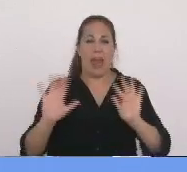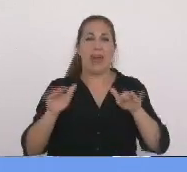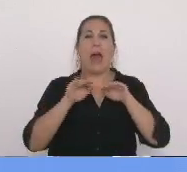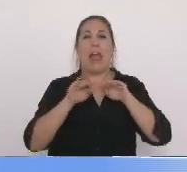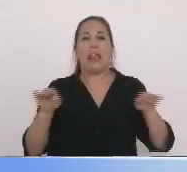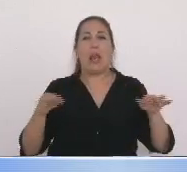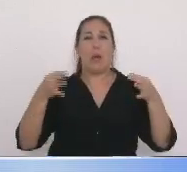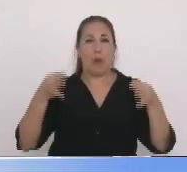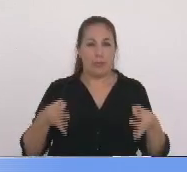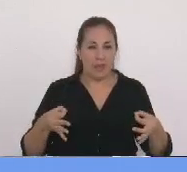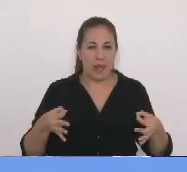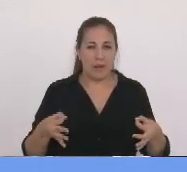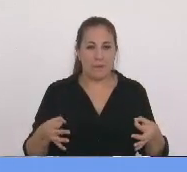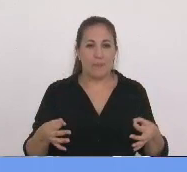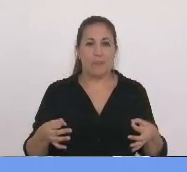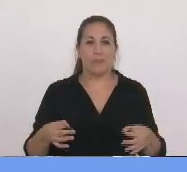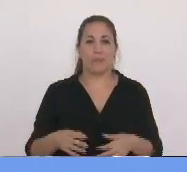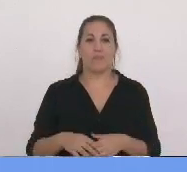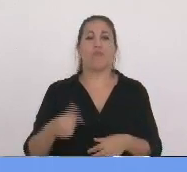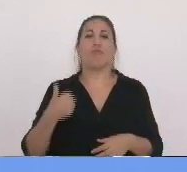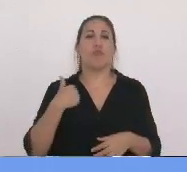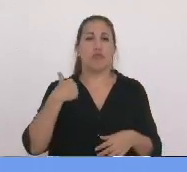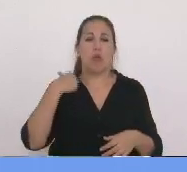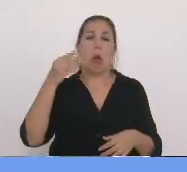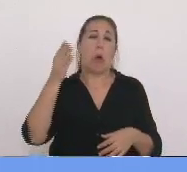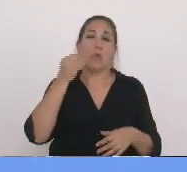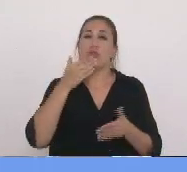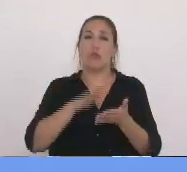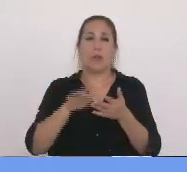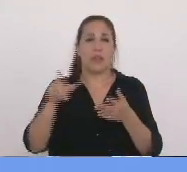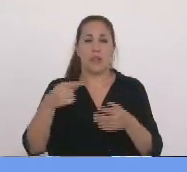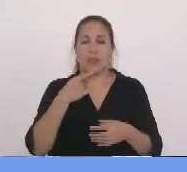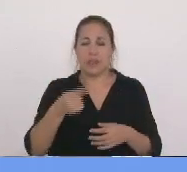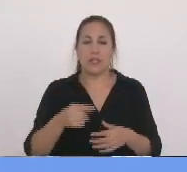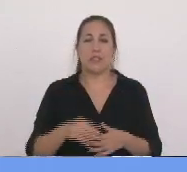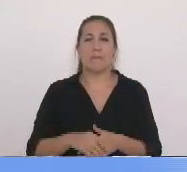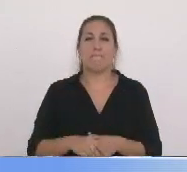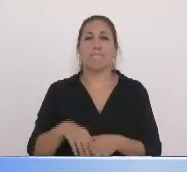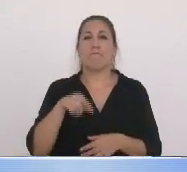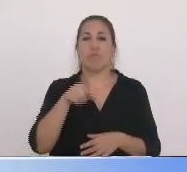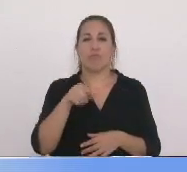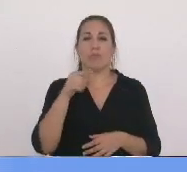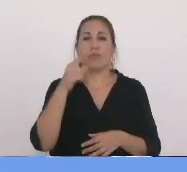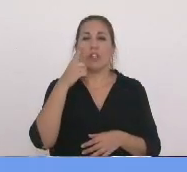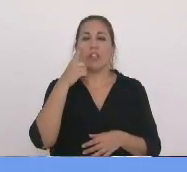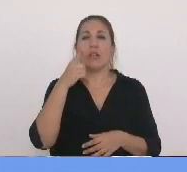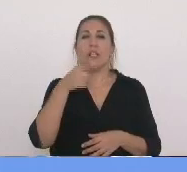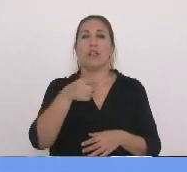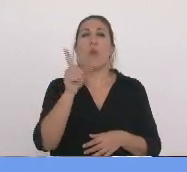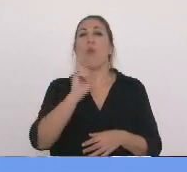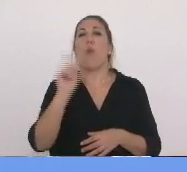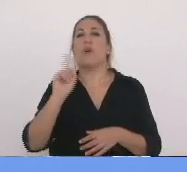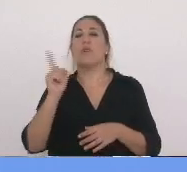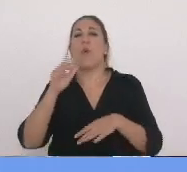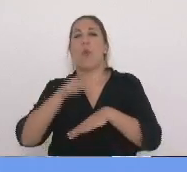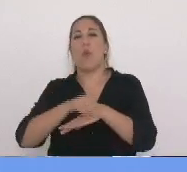se dijo aquí o por lo menos algo escuché de eso quizás no son los hombres los que vuelven mal no es la justicia la